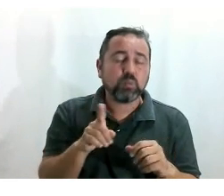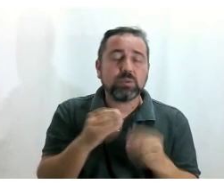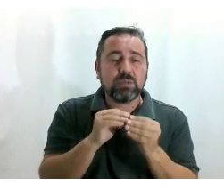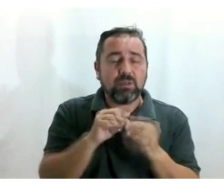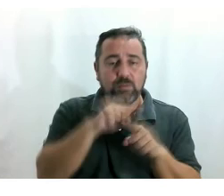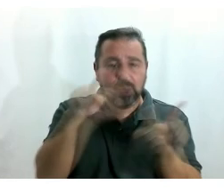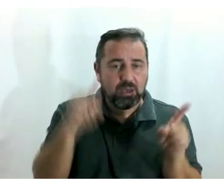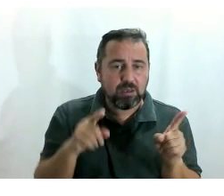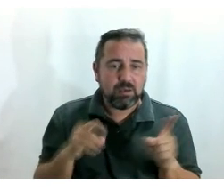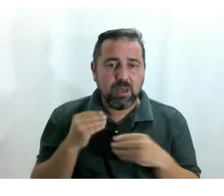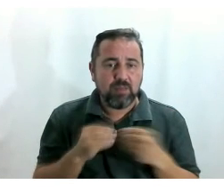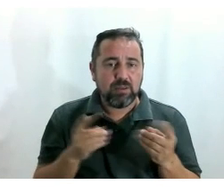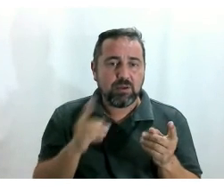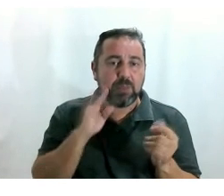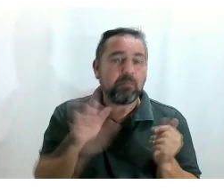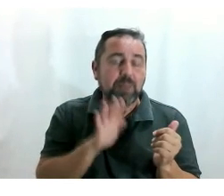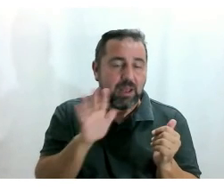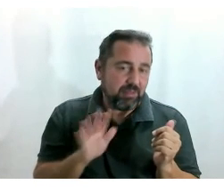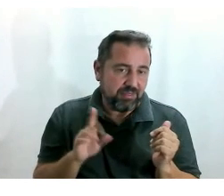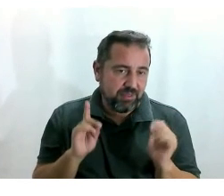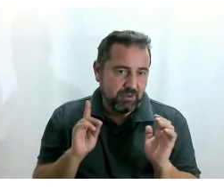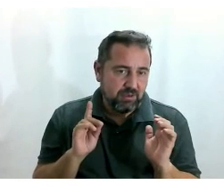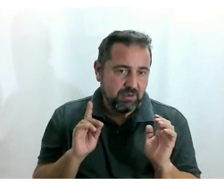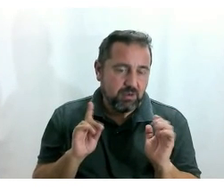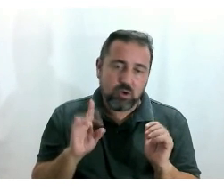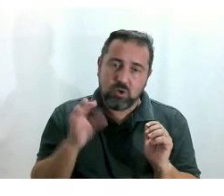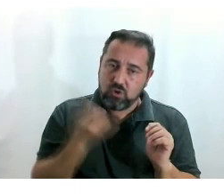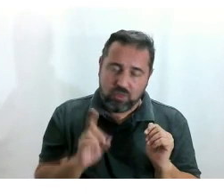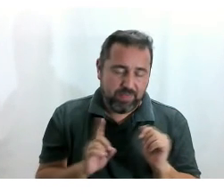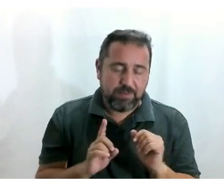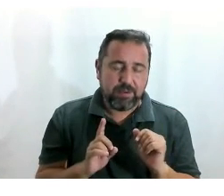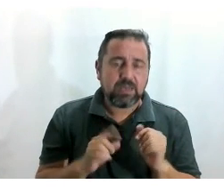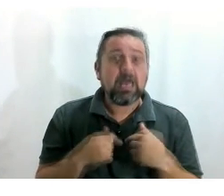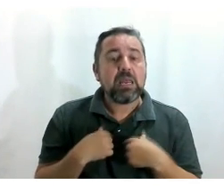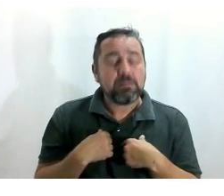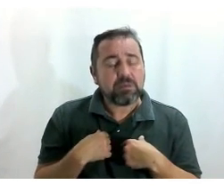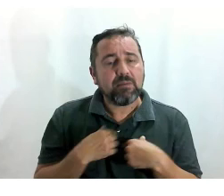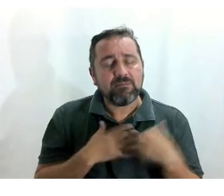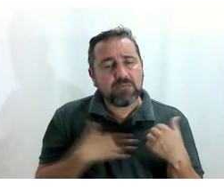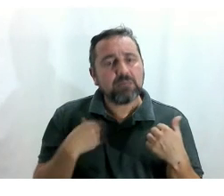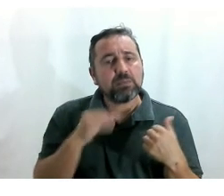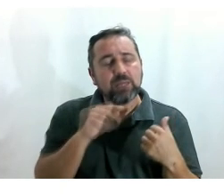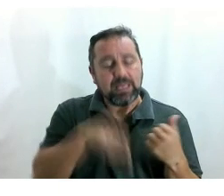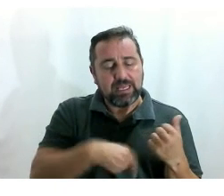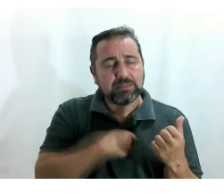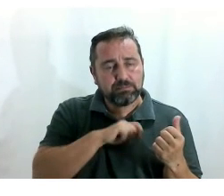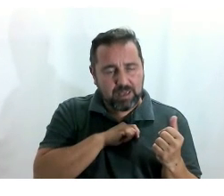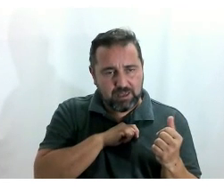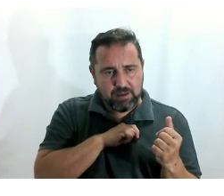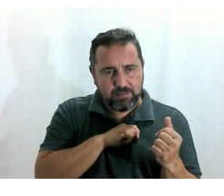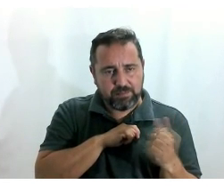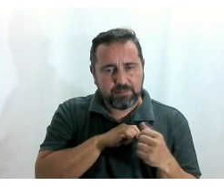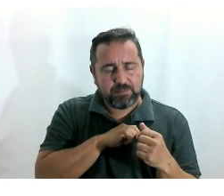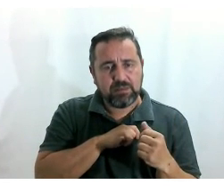ahí lo que parece que no debe, a mí sí me gustaría preguntarte si España, a nivel